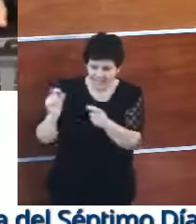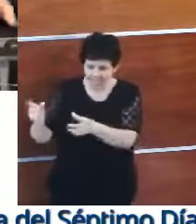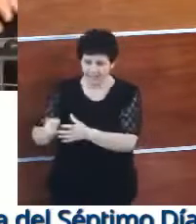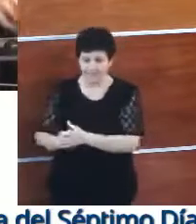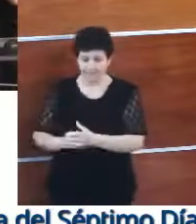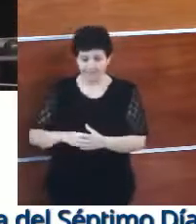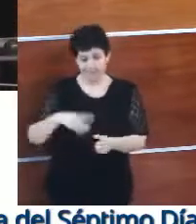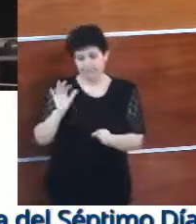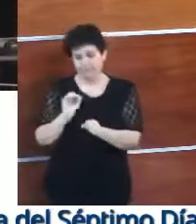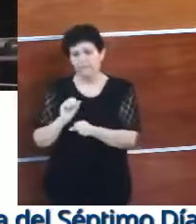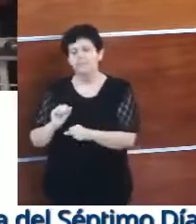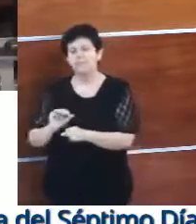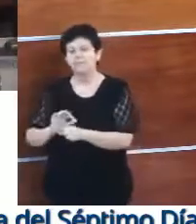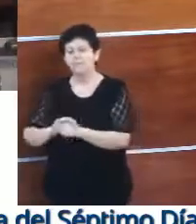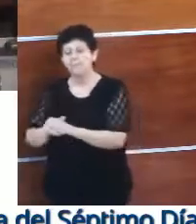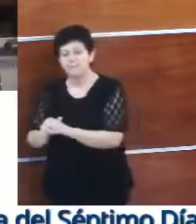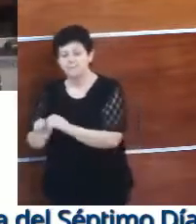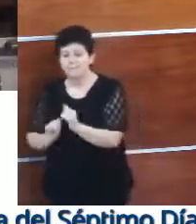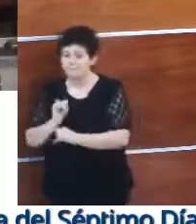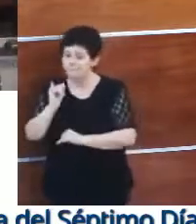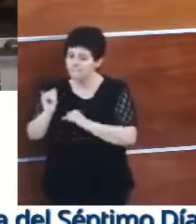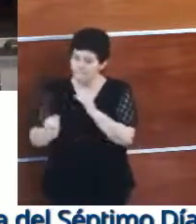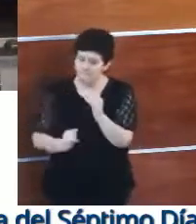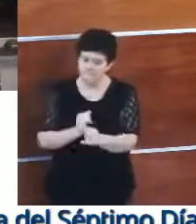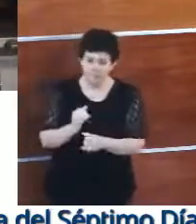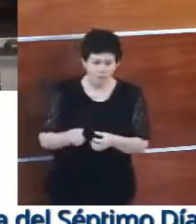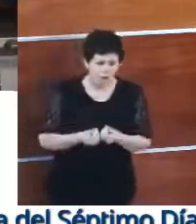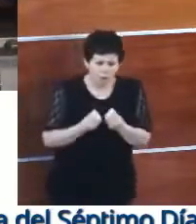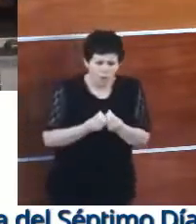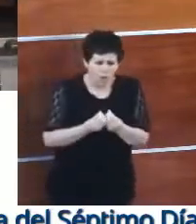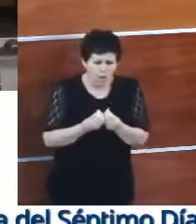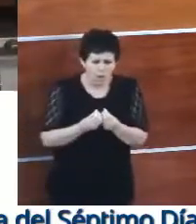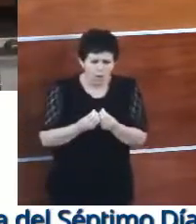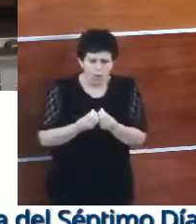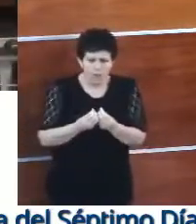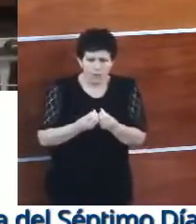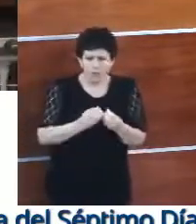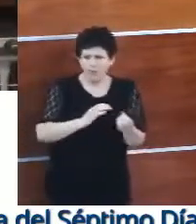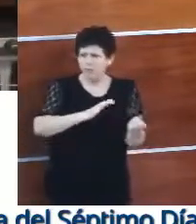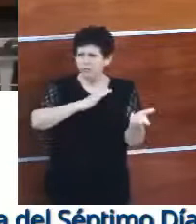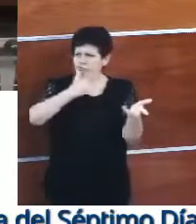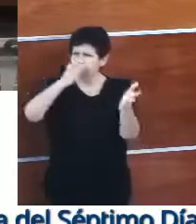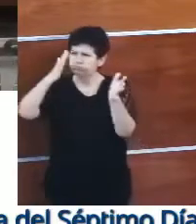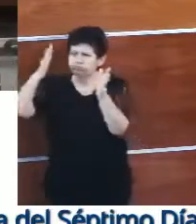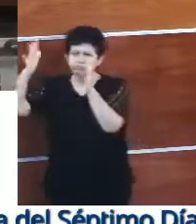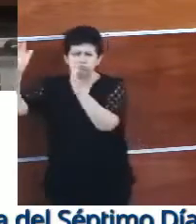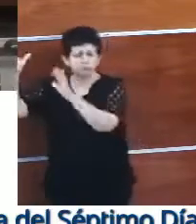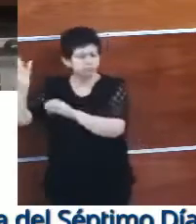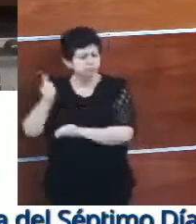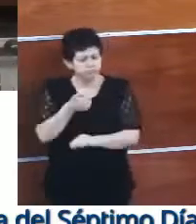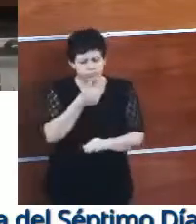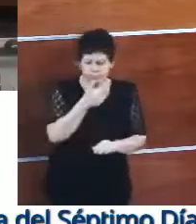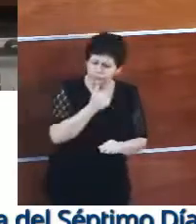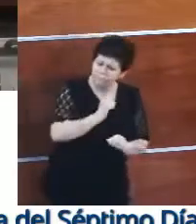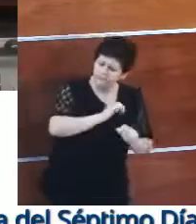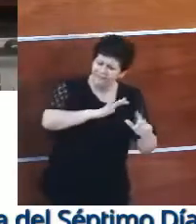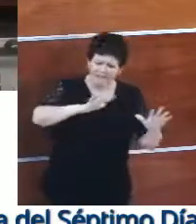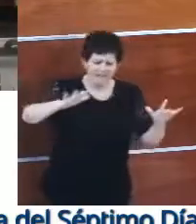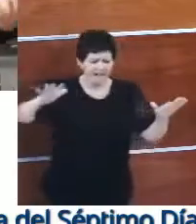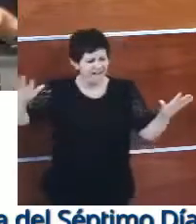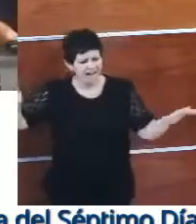apóstol Pablo hace alguna expresión de que como que la naturaleza está dando gemidos de